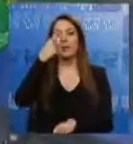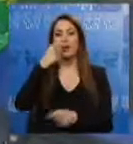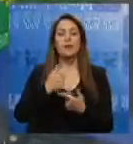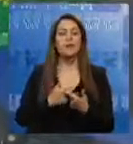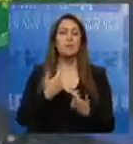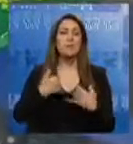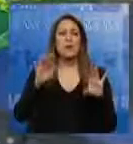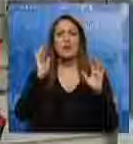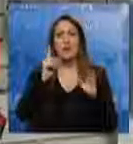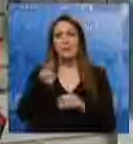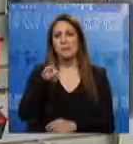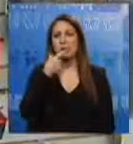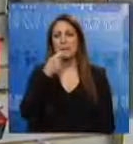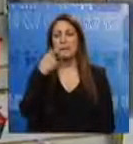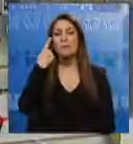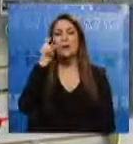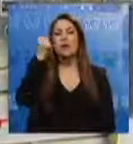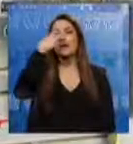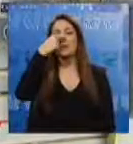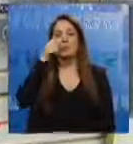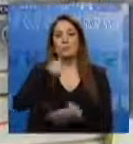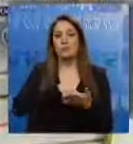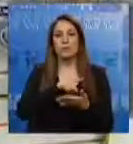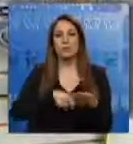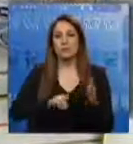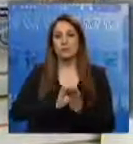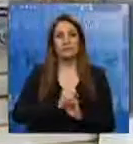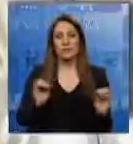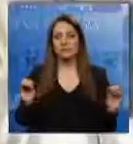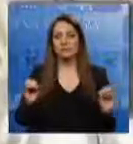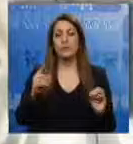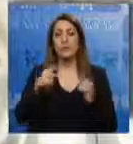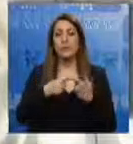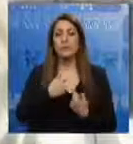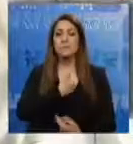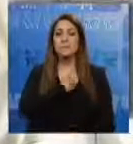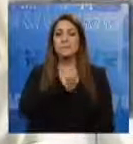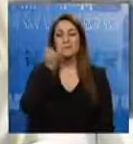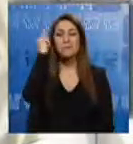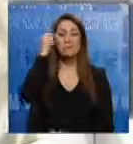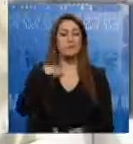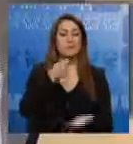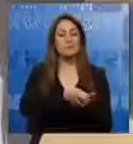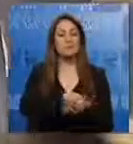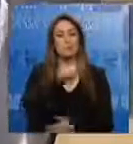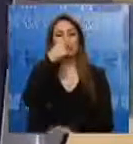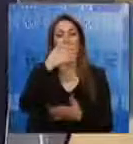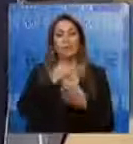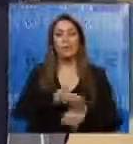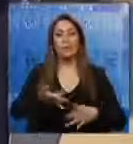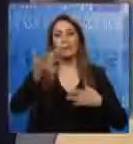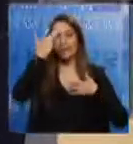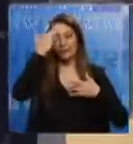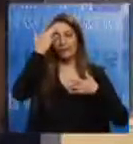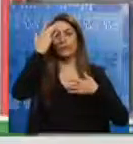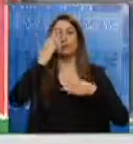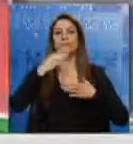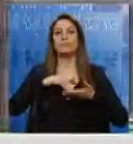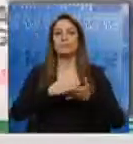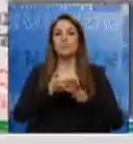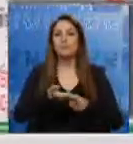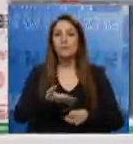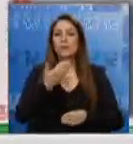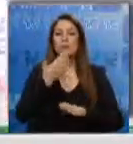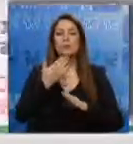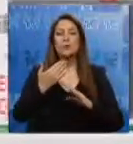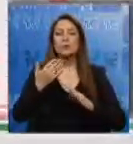a esta disposición. Quien atiende en esta farmacia explica que la automedicación a la larga agrava el cuadro y vuelve al cuerpo resistente a los componentes